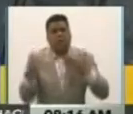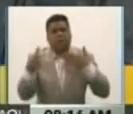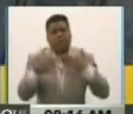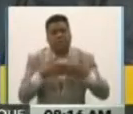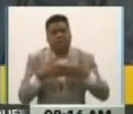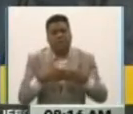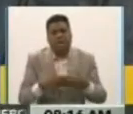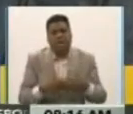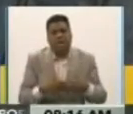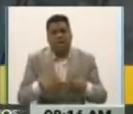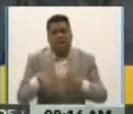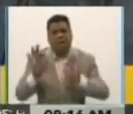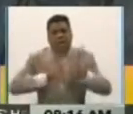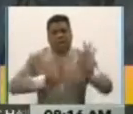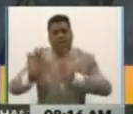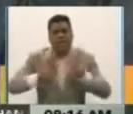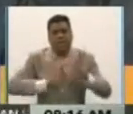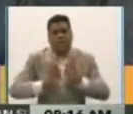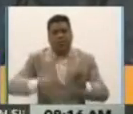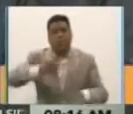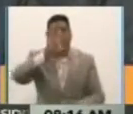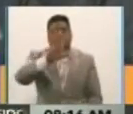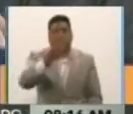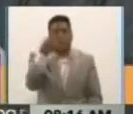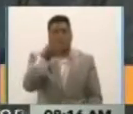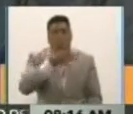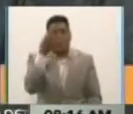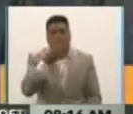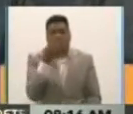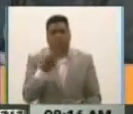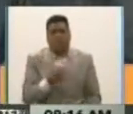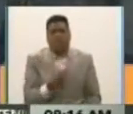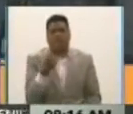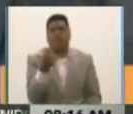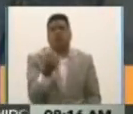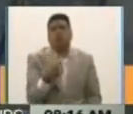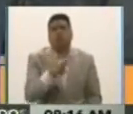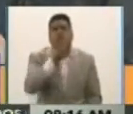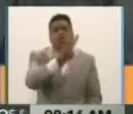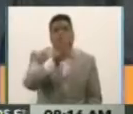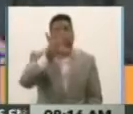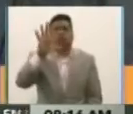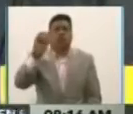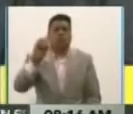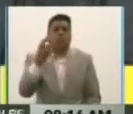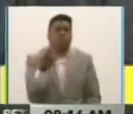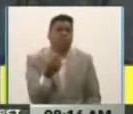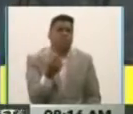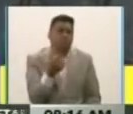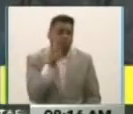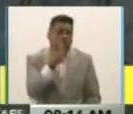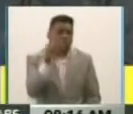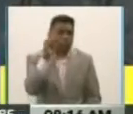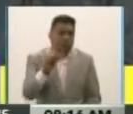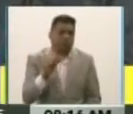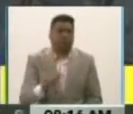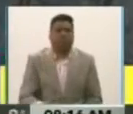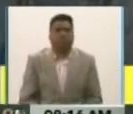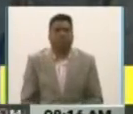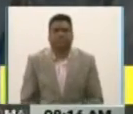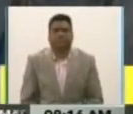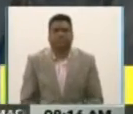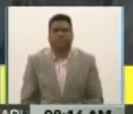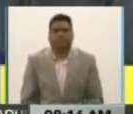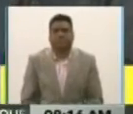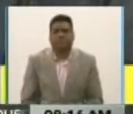en el Teatro Municipal. ¿A qué hora es la última? A las 5 de la tarde. Es la, ¿el costo de la entrada? Son 250 bolívares, en alianza, por supuesto, con la Alcaldía de Caracas, en el